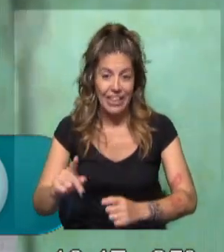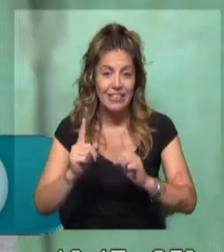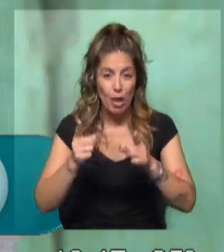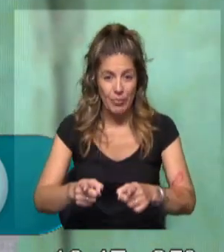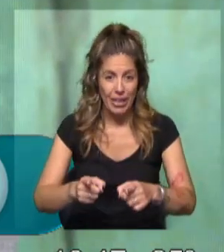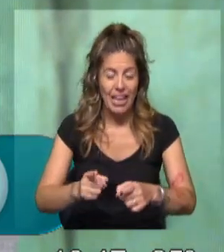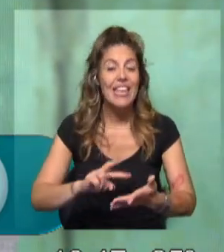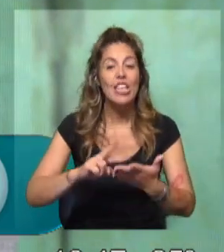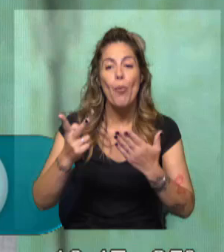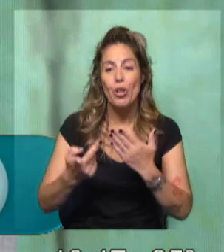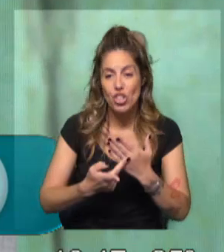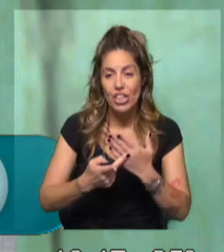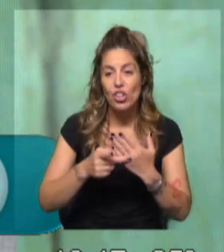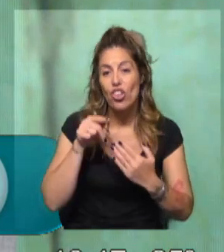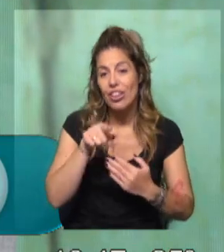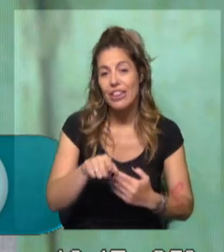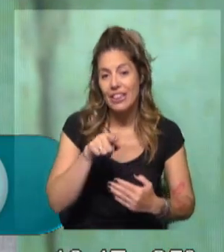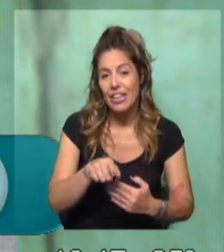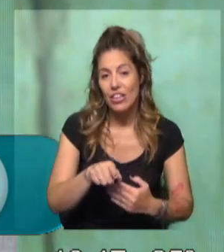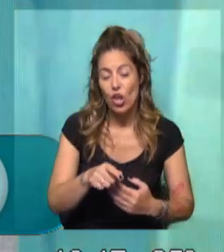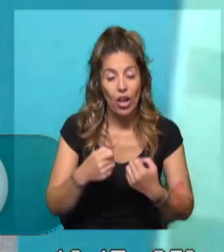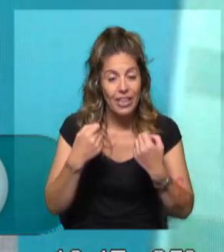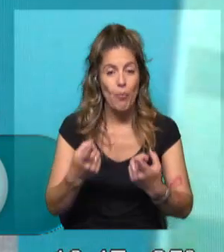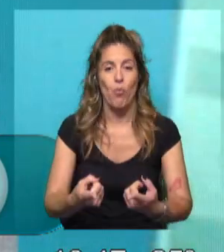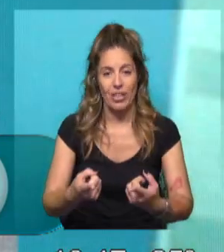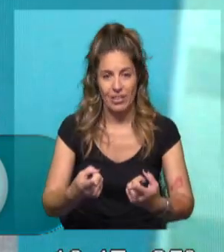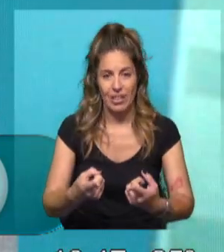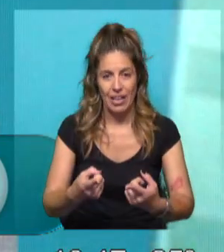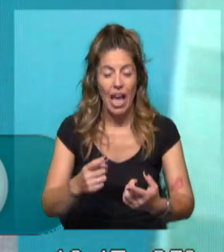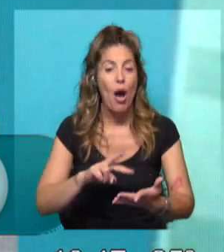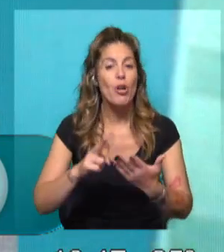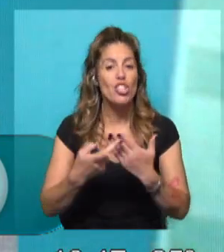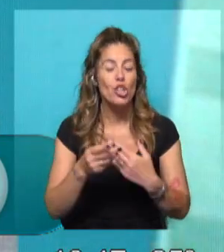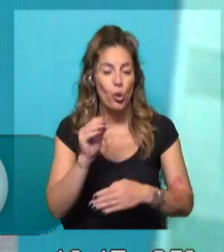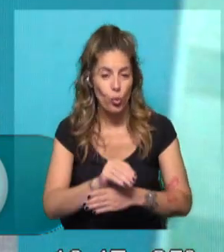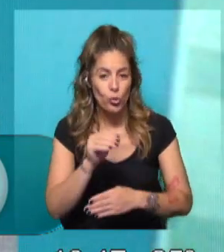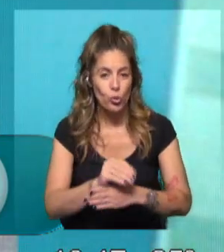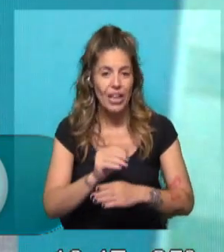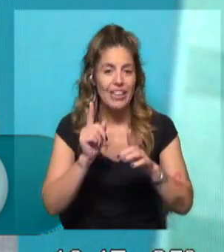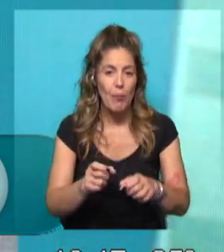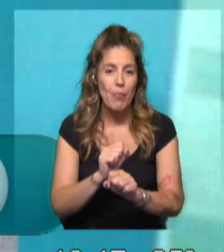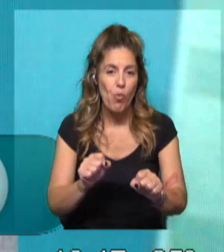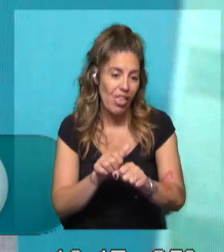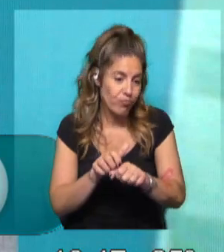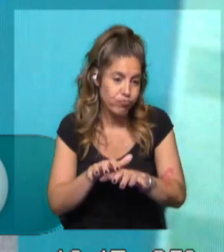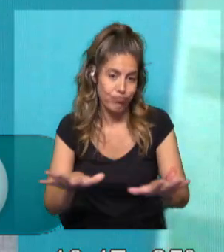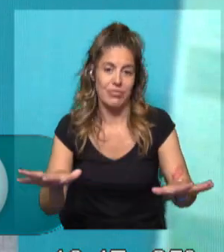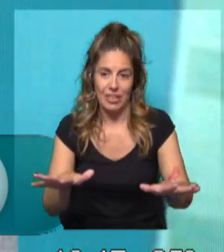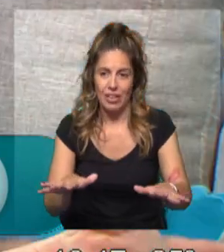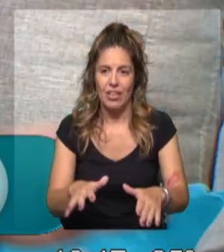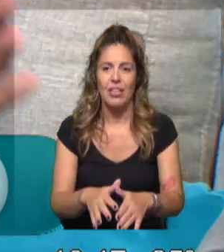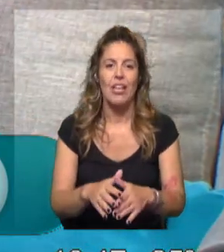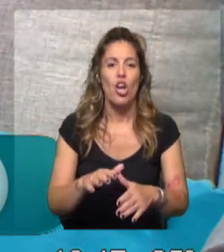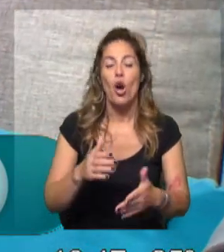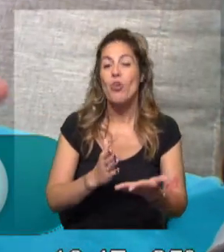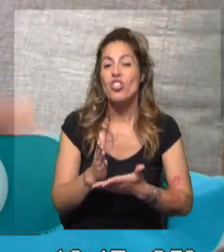y a proyectos de esta naturaleza que apuestan a los proyectos culturales para también se puedan expandir. Porque convengamos que, como